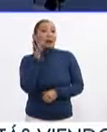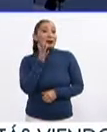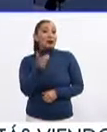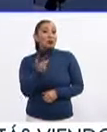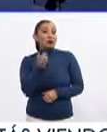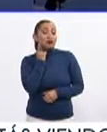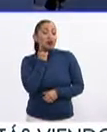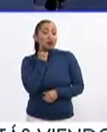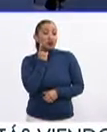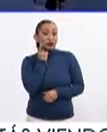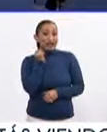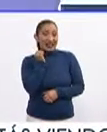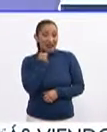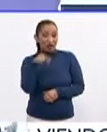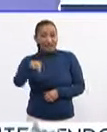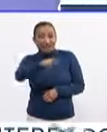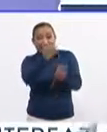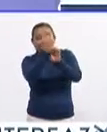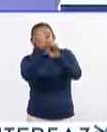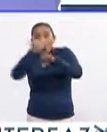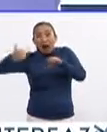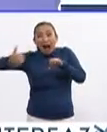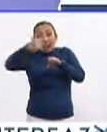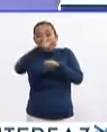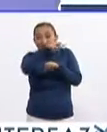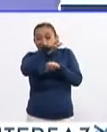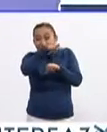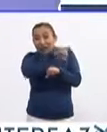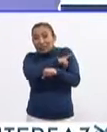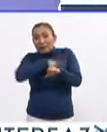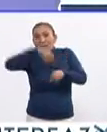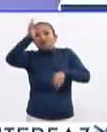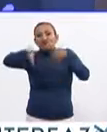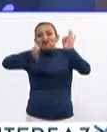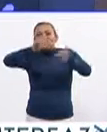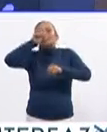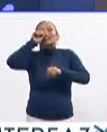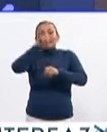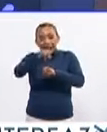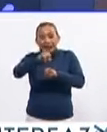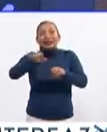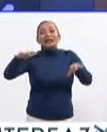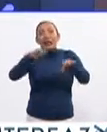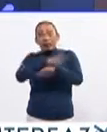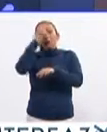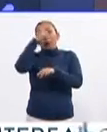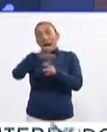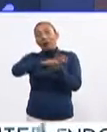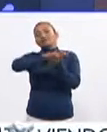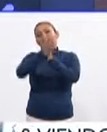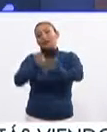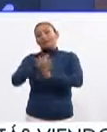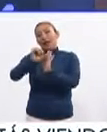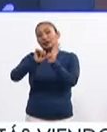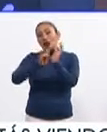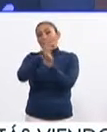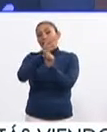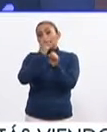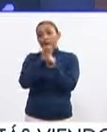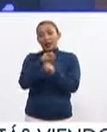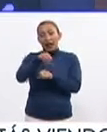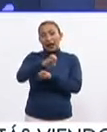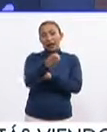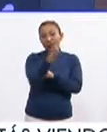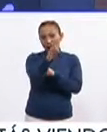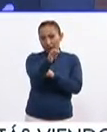locales de todo el país tienen que votar positivamente estos cambios de ley, precisamente al artículo 3, que ya van a empezar entre lo que